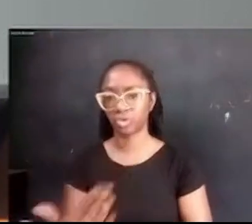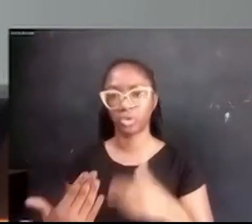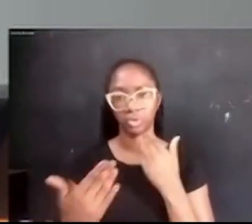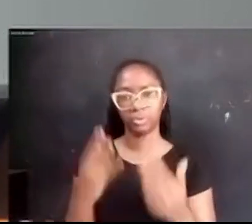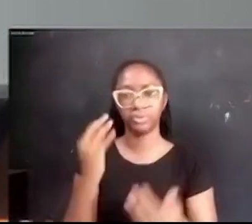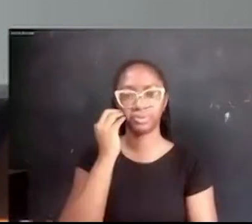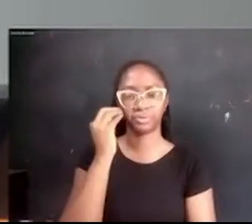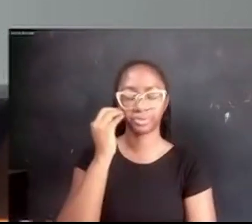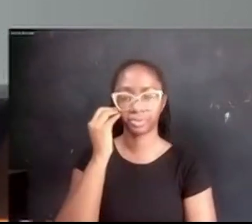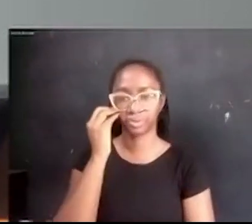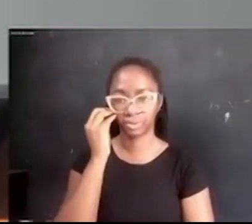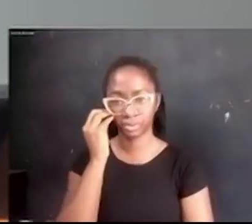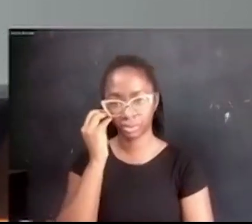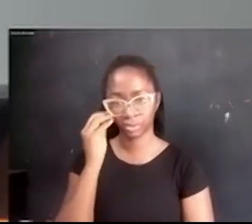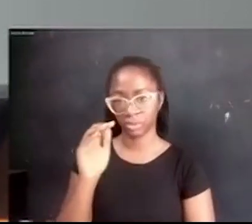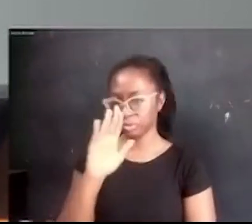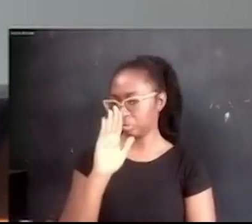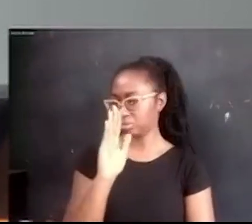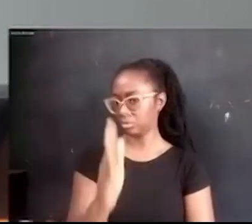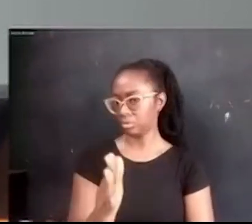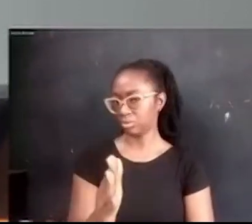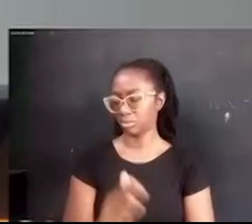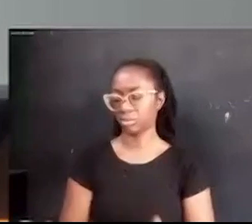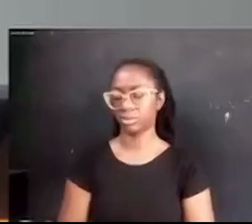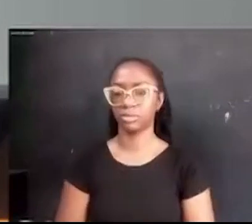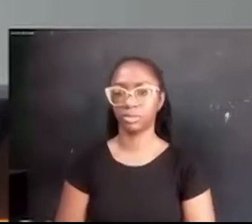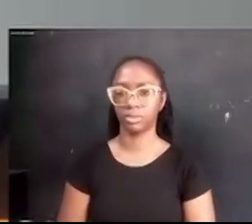e inevitables.